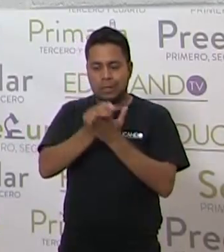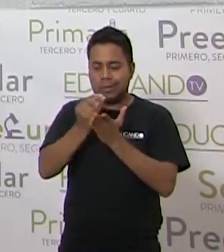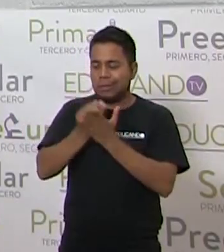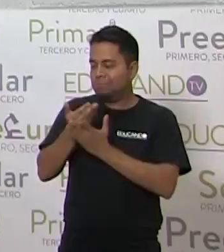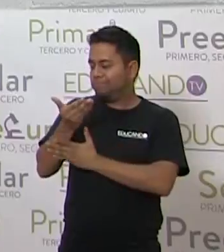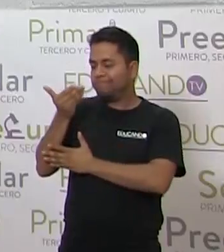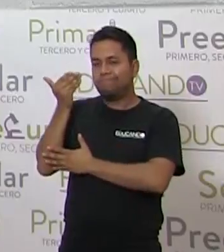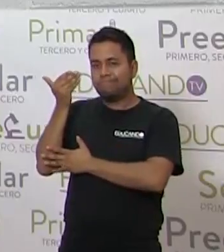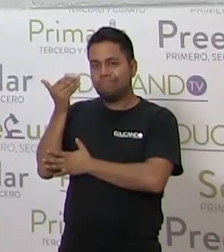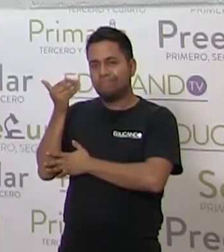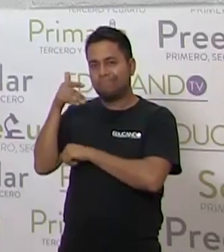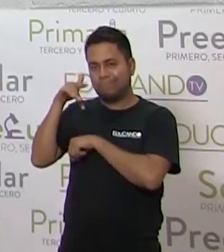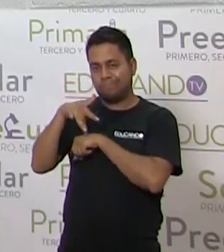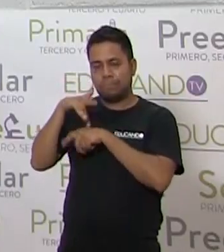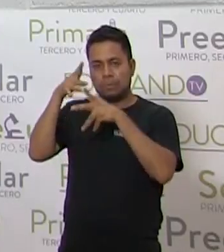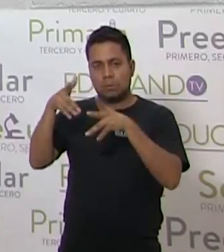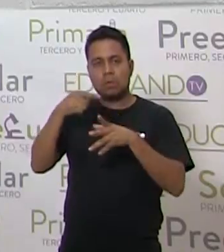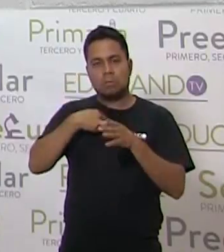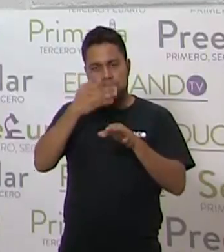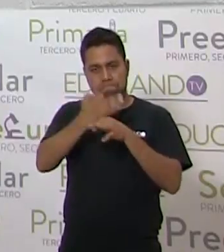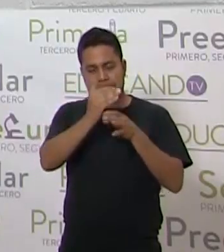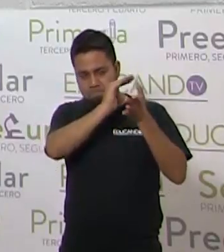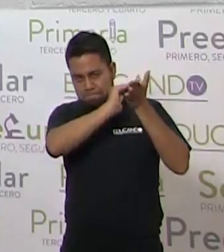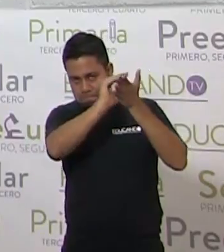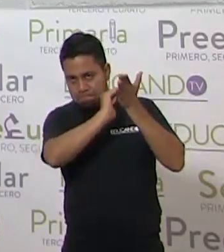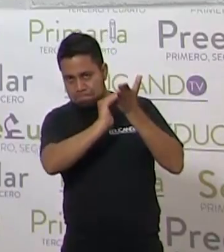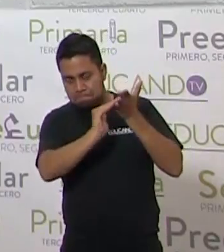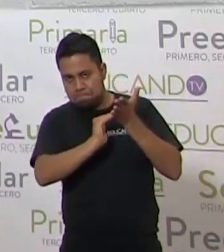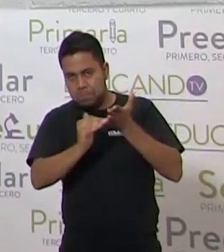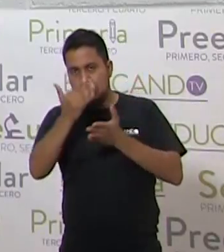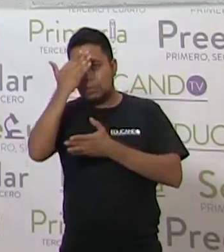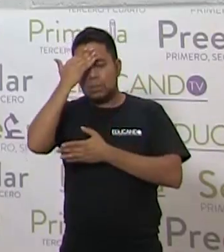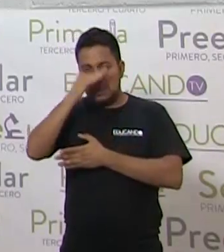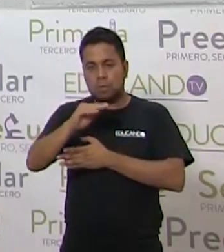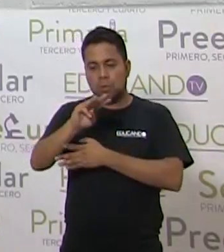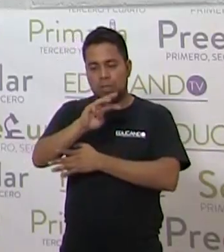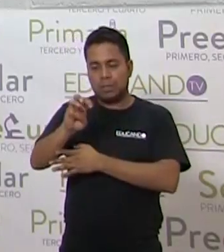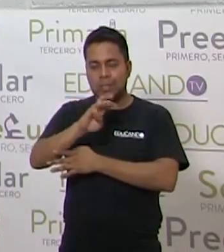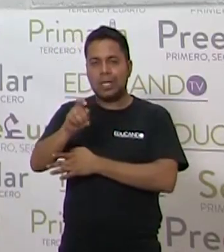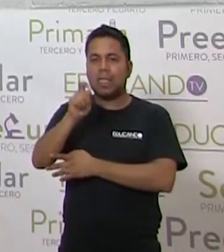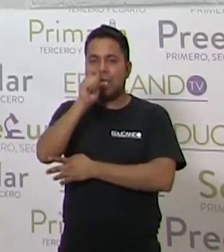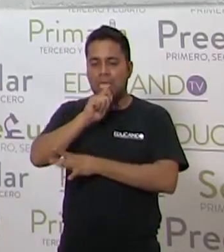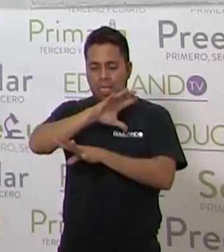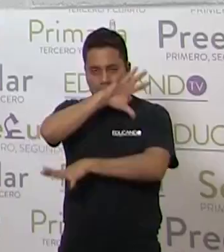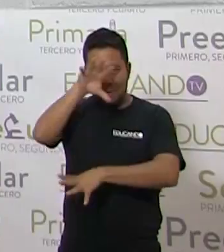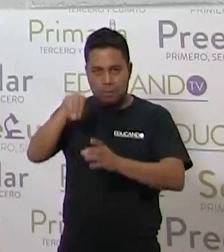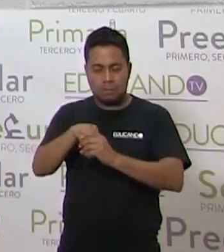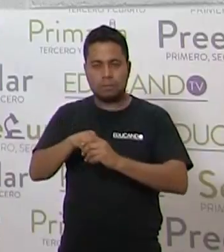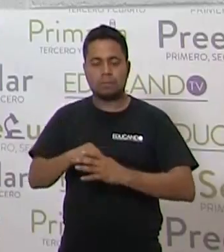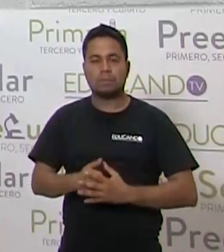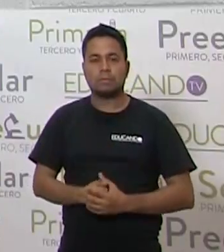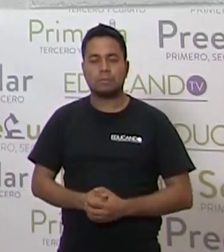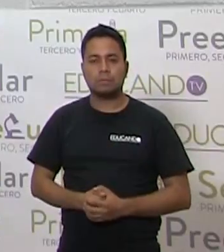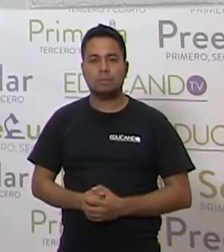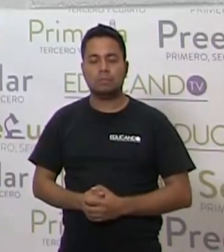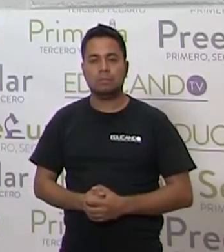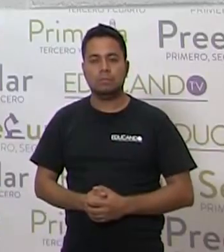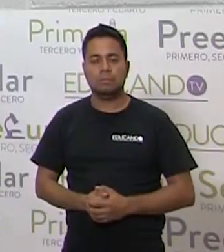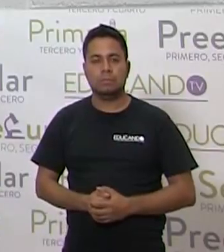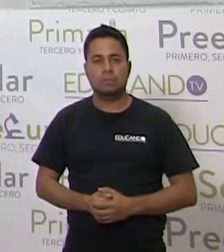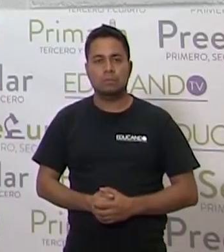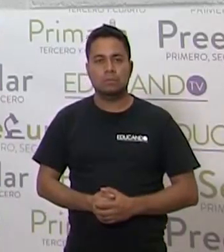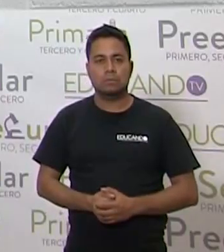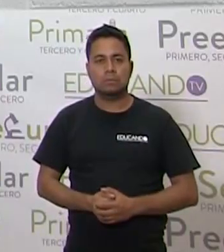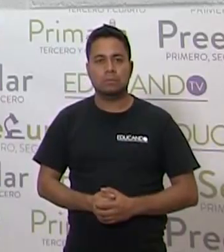anteriores Bien voy a borrar esto sabemos ya que son 300 paletas es